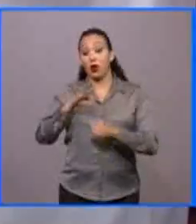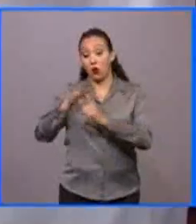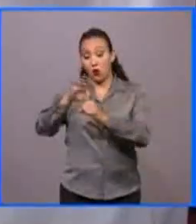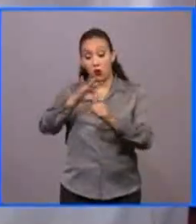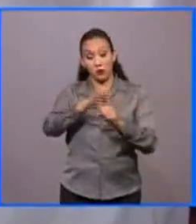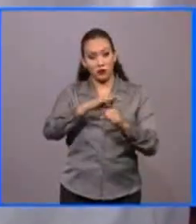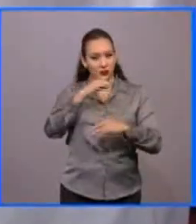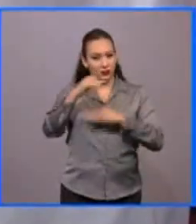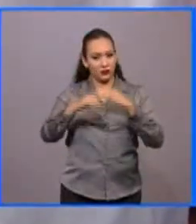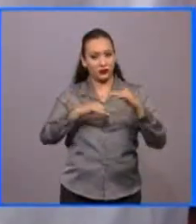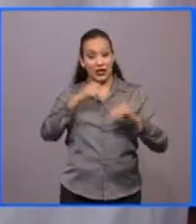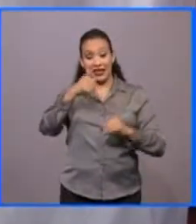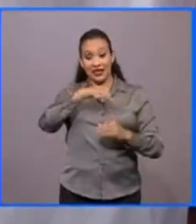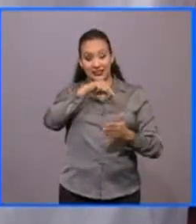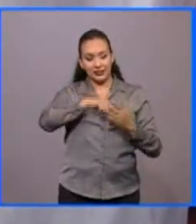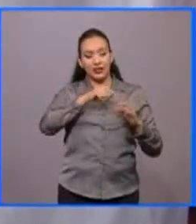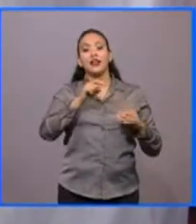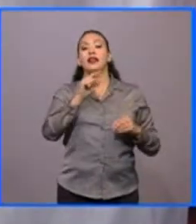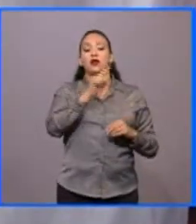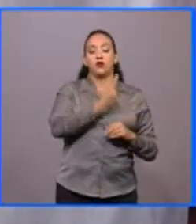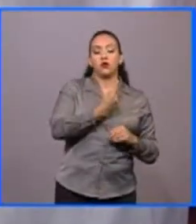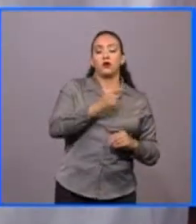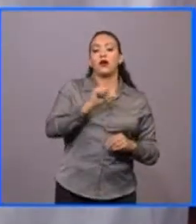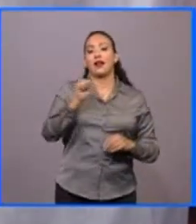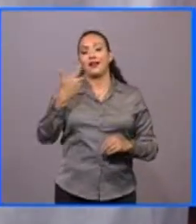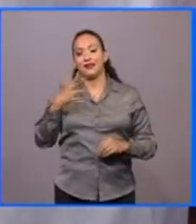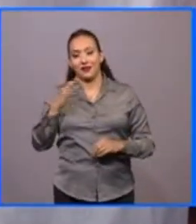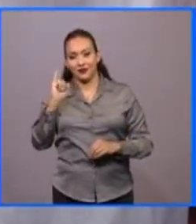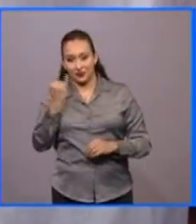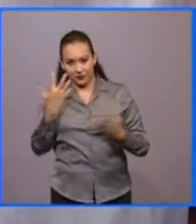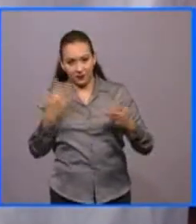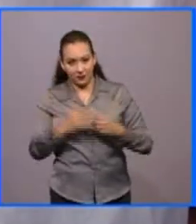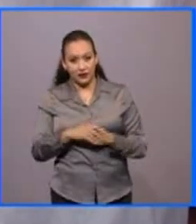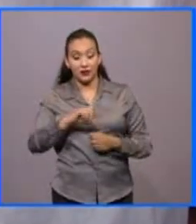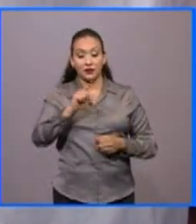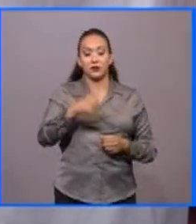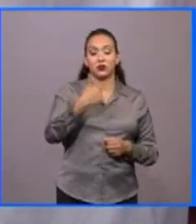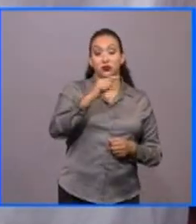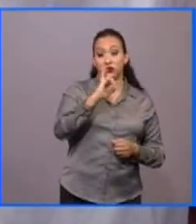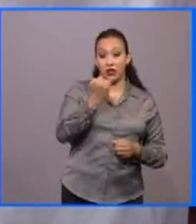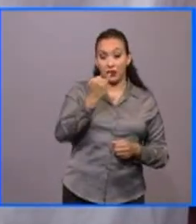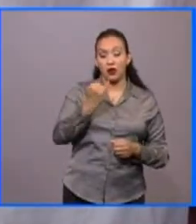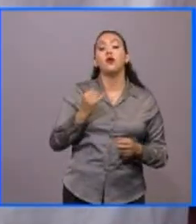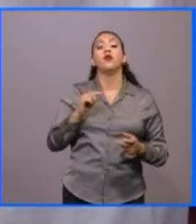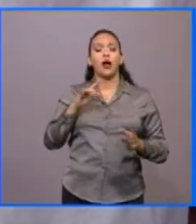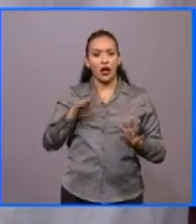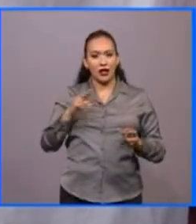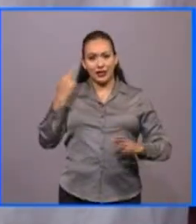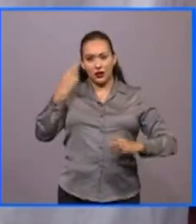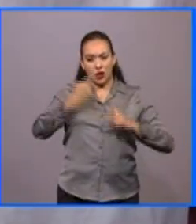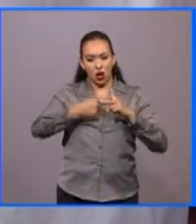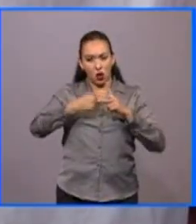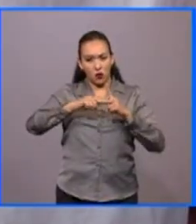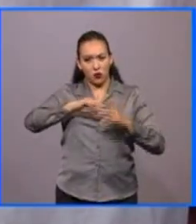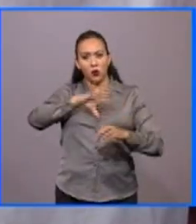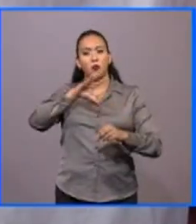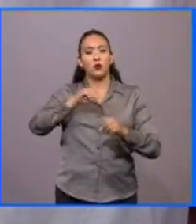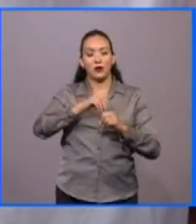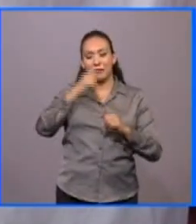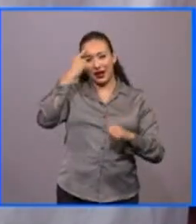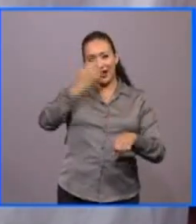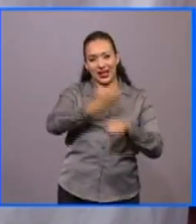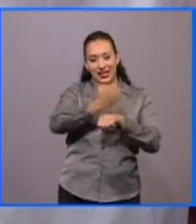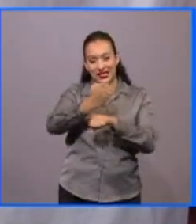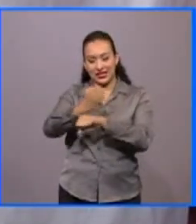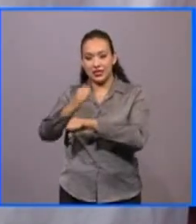6 elecciones se llevarán a cabo del 1 al 10 de junio. El 12 de junio se realizará el cómputo por entidad federativa